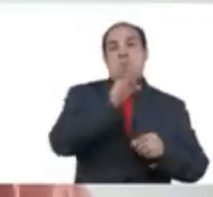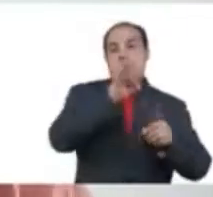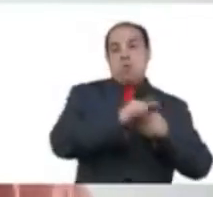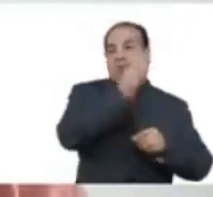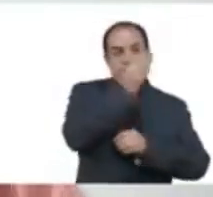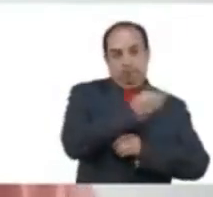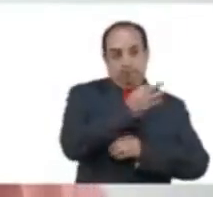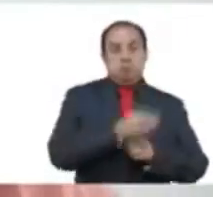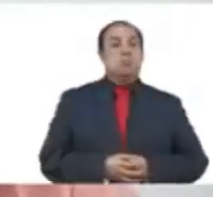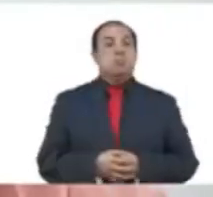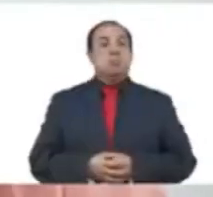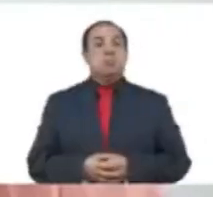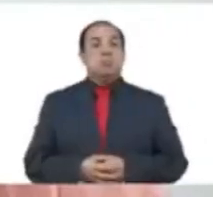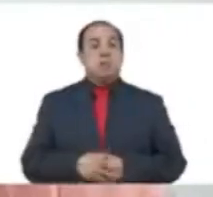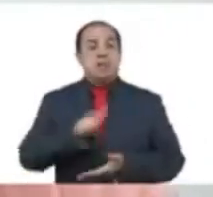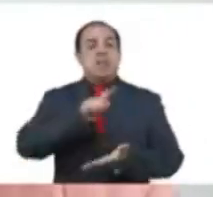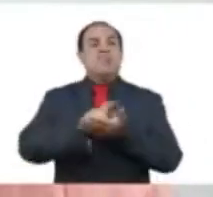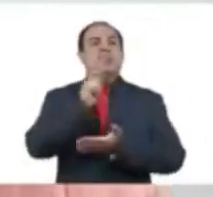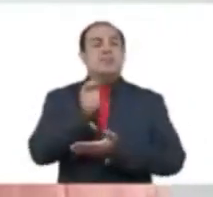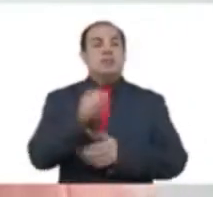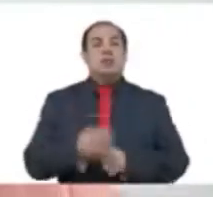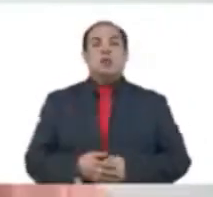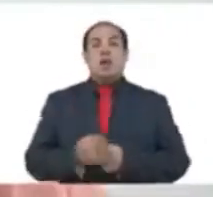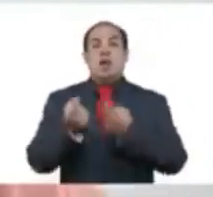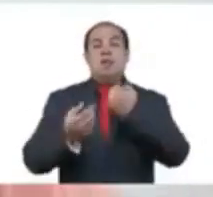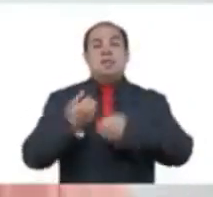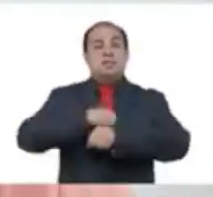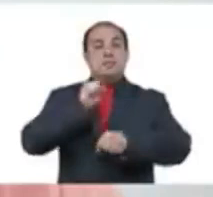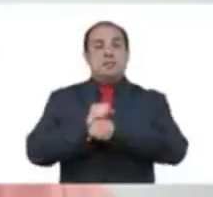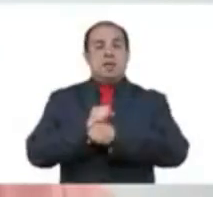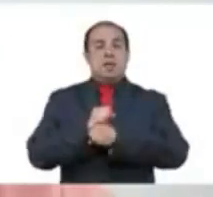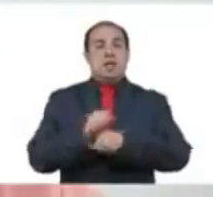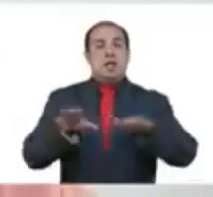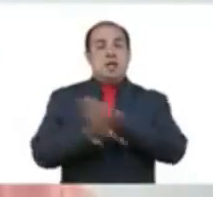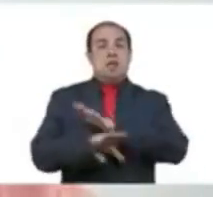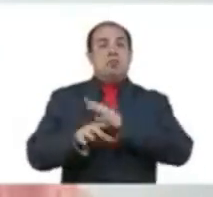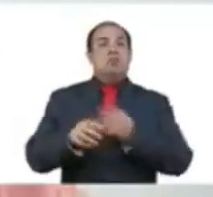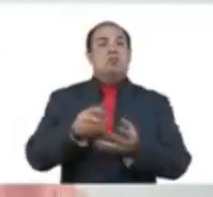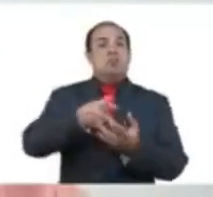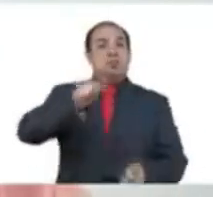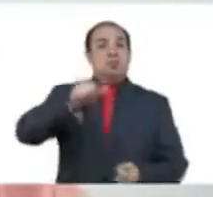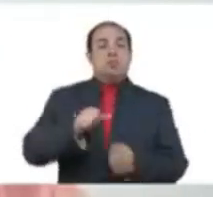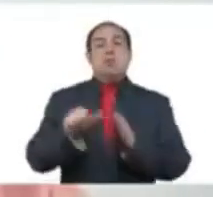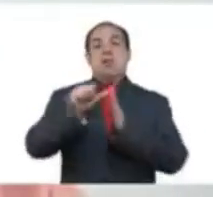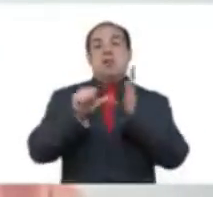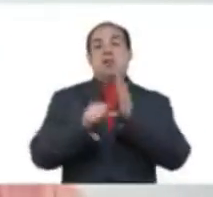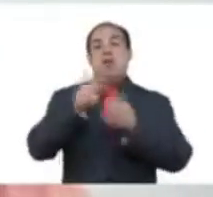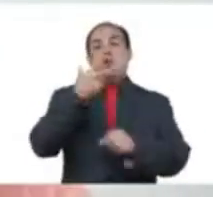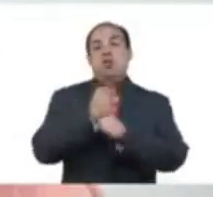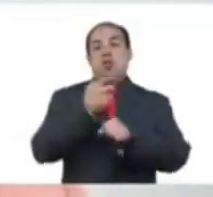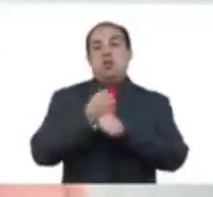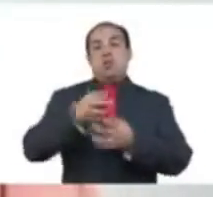implica, en espera de que en un par de semanas se vote la reforma constitucional al artículo octavo de la Constitución de la